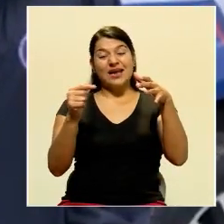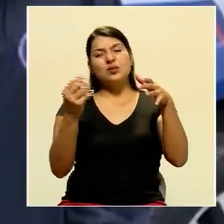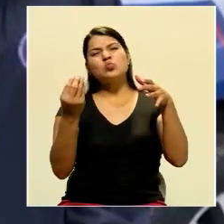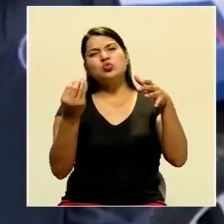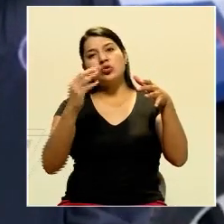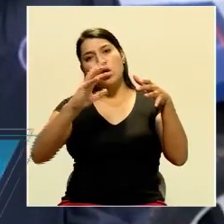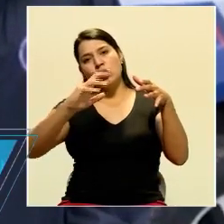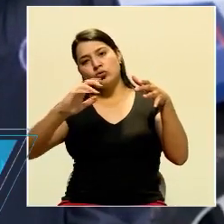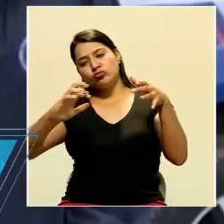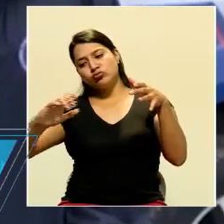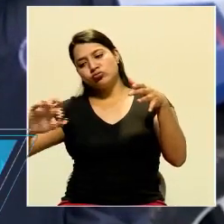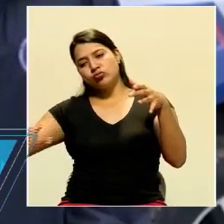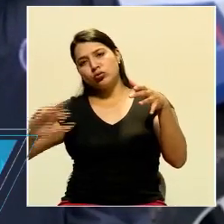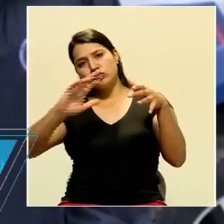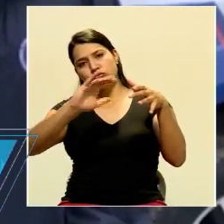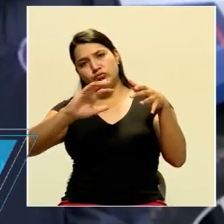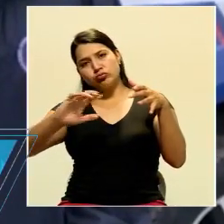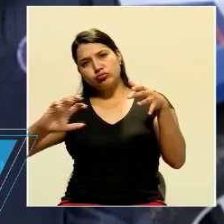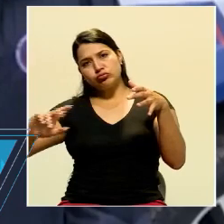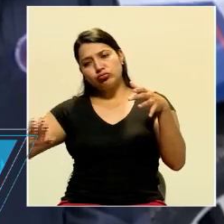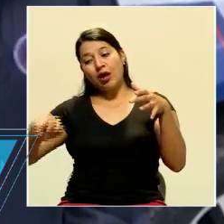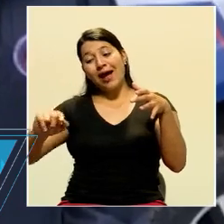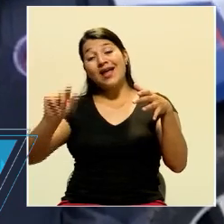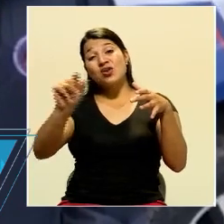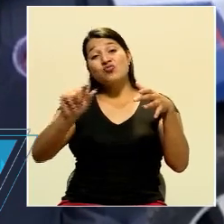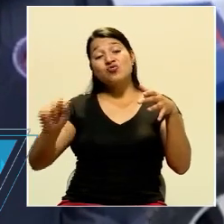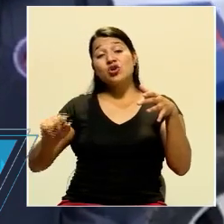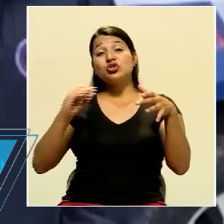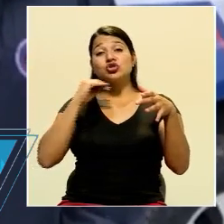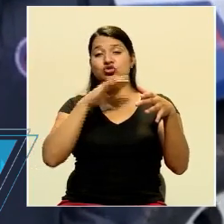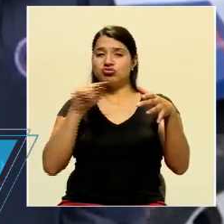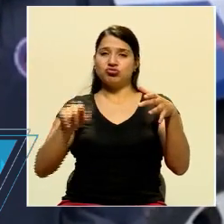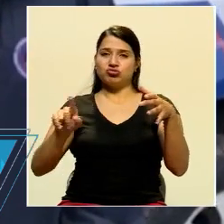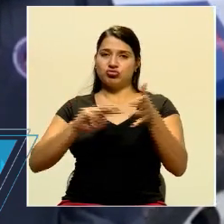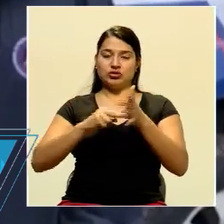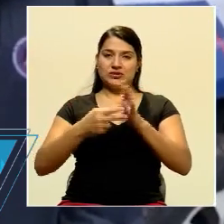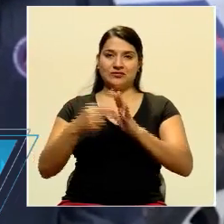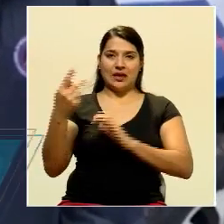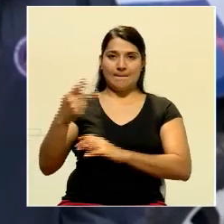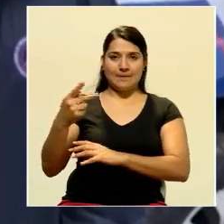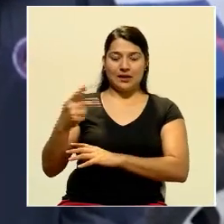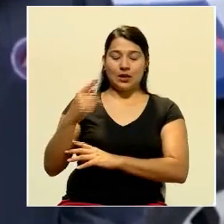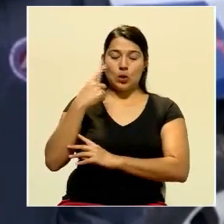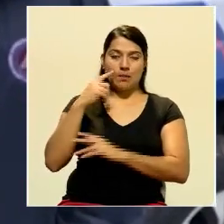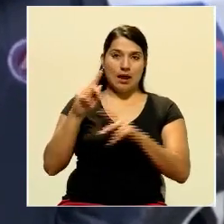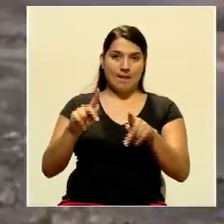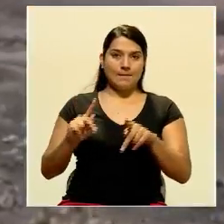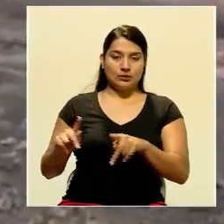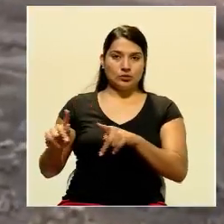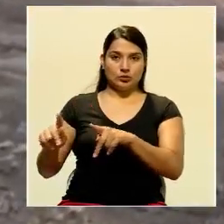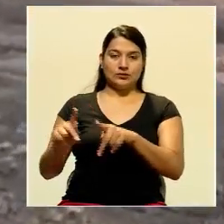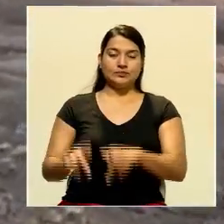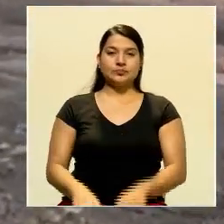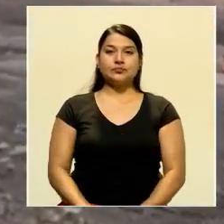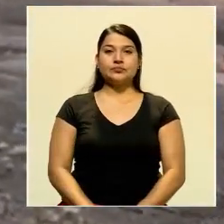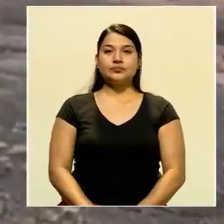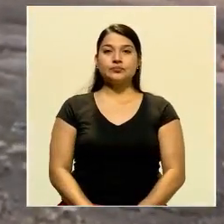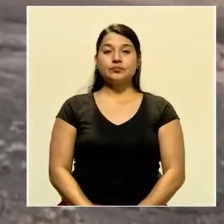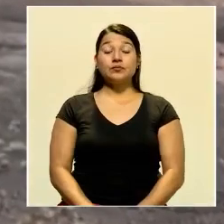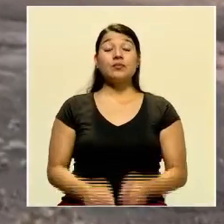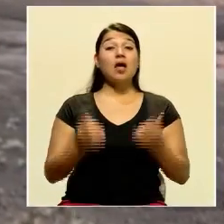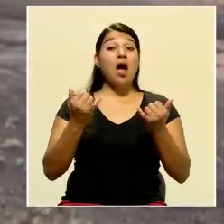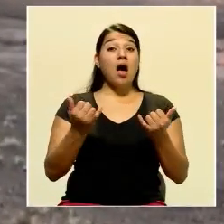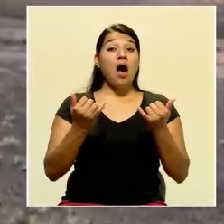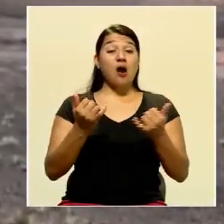este material va hacia la cuenca del río Sucio y no representa mayor peligro para las poblaciones que están bien alejadas de este sitio.